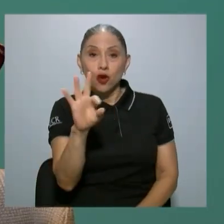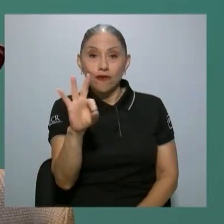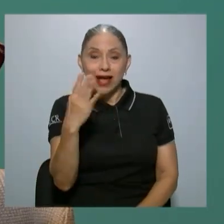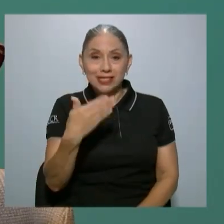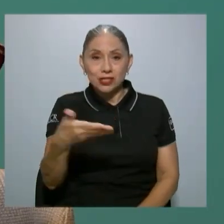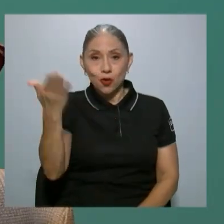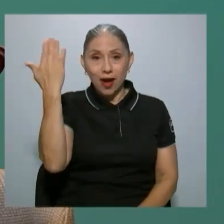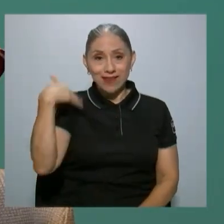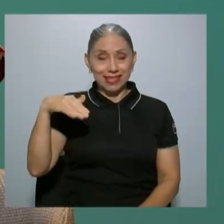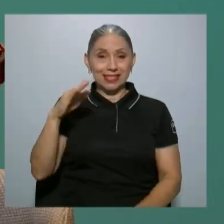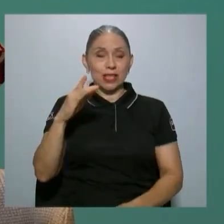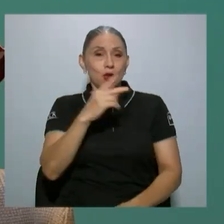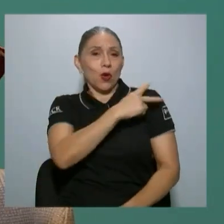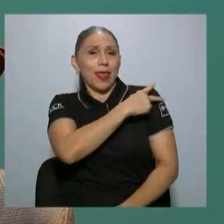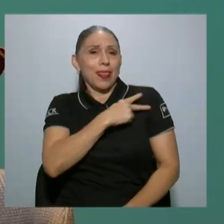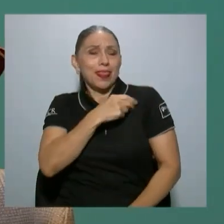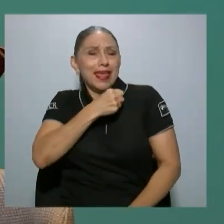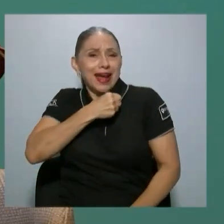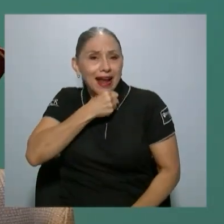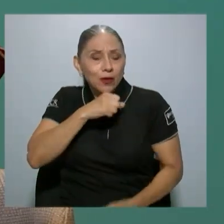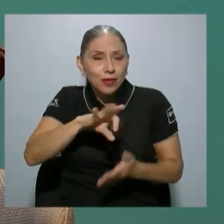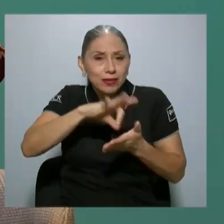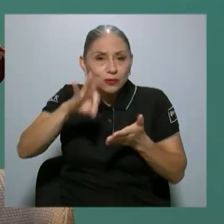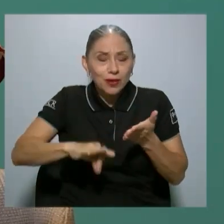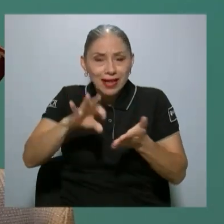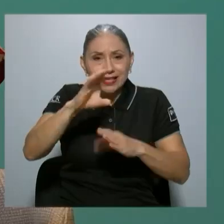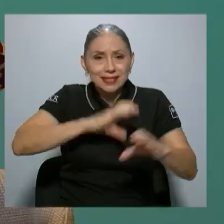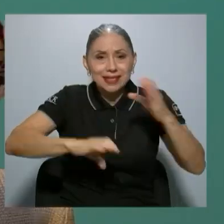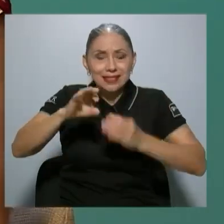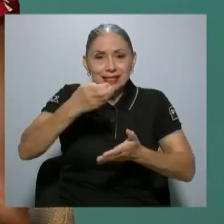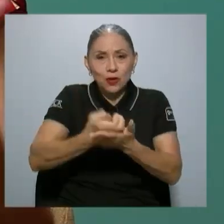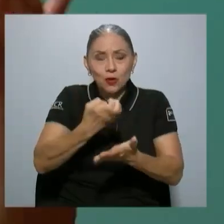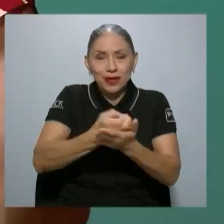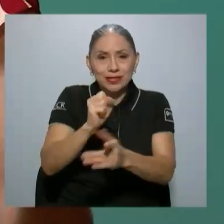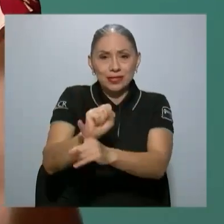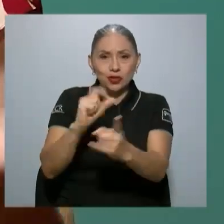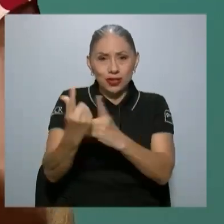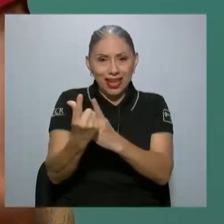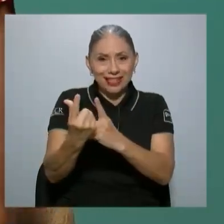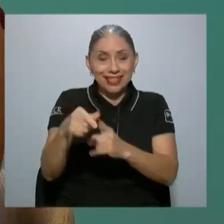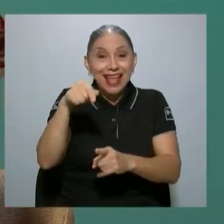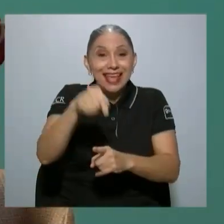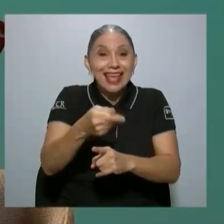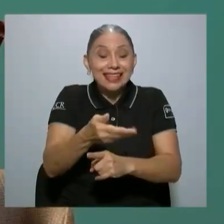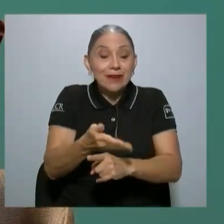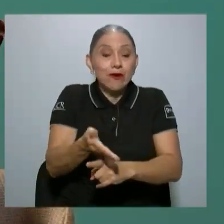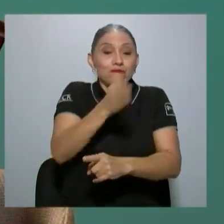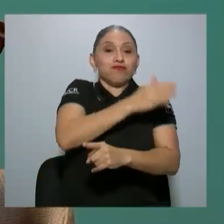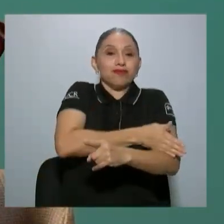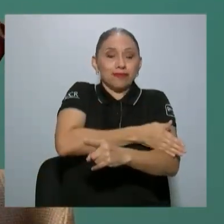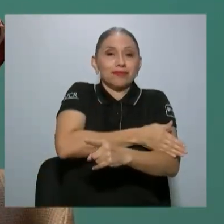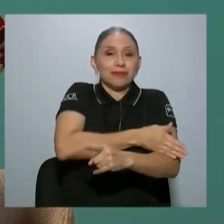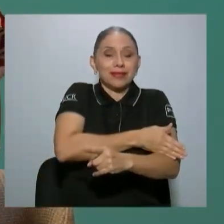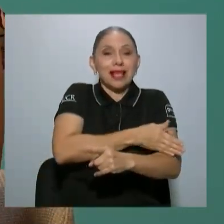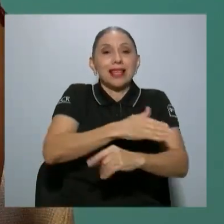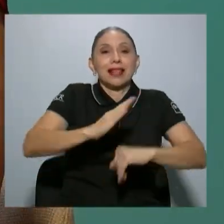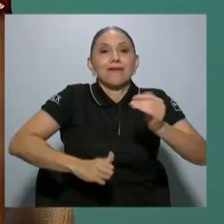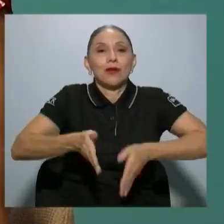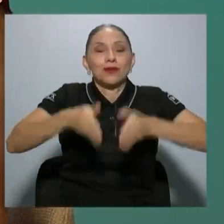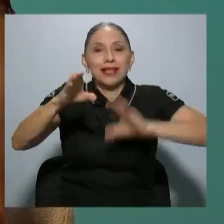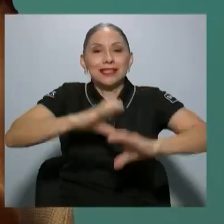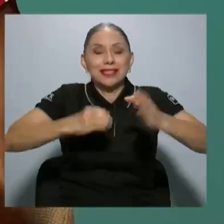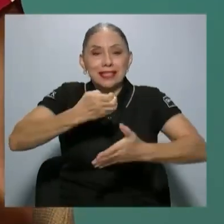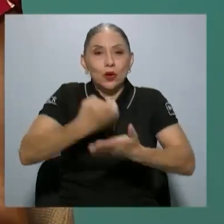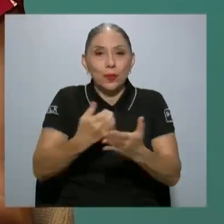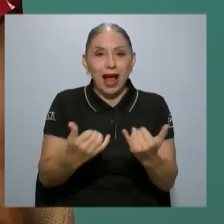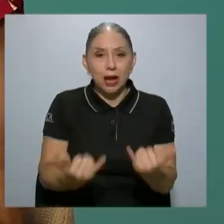sido decano de la Escuela de Ciencias Económicas y Sociales, que es la predecesora de la Facultad de Ciencias Económicas actual,